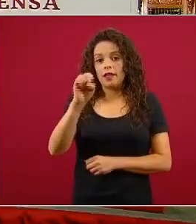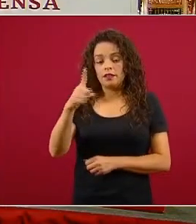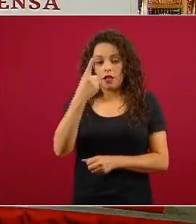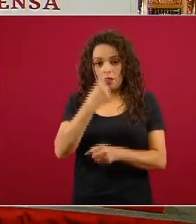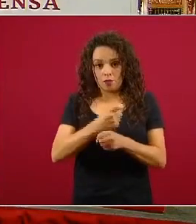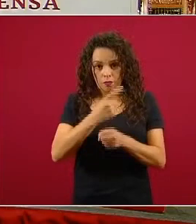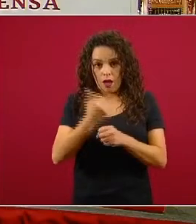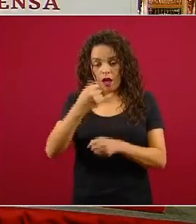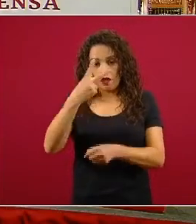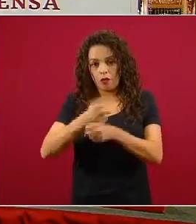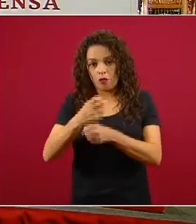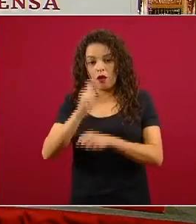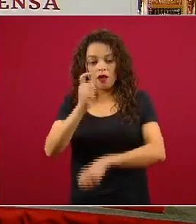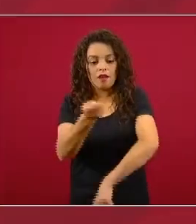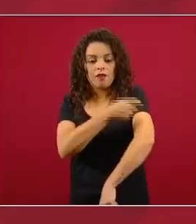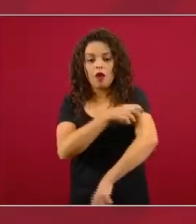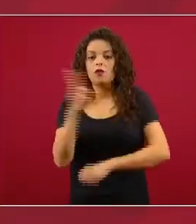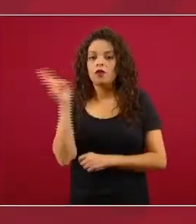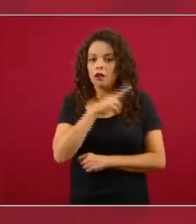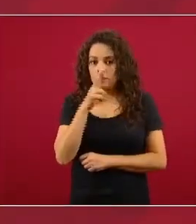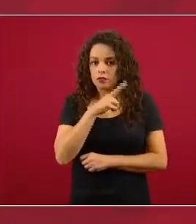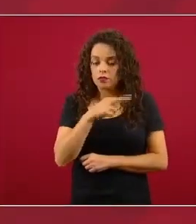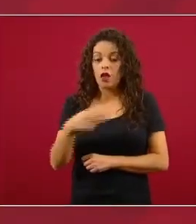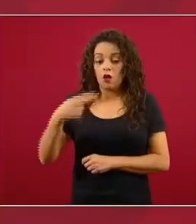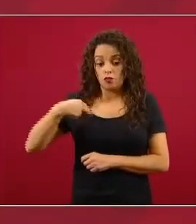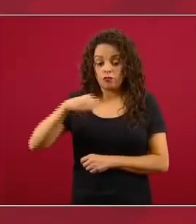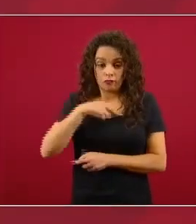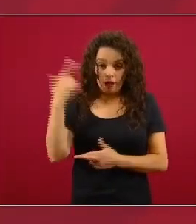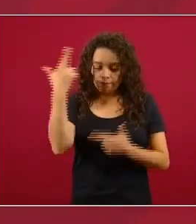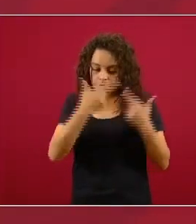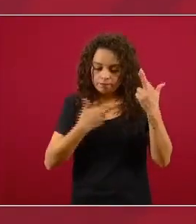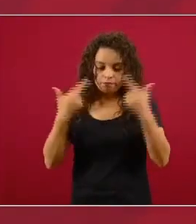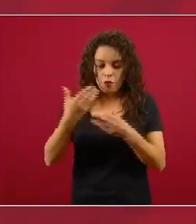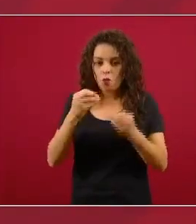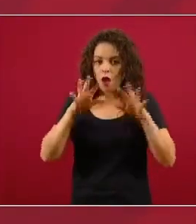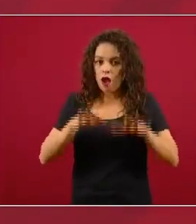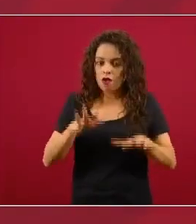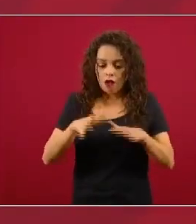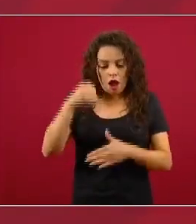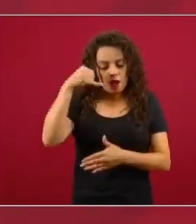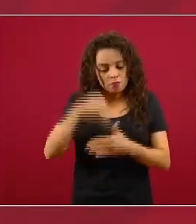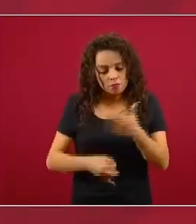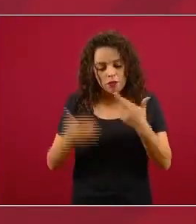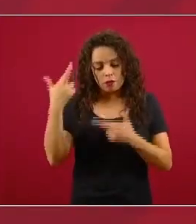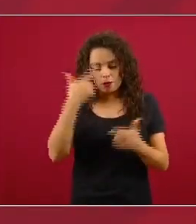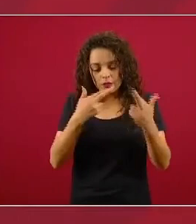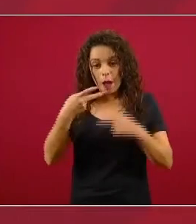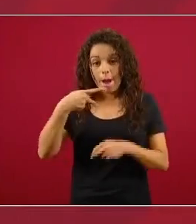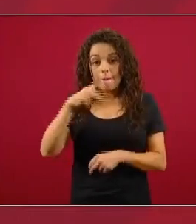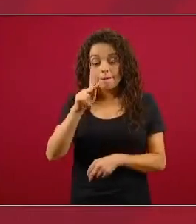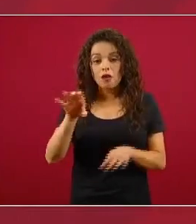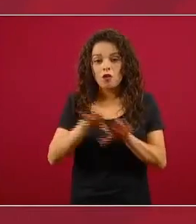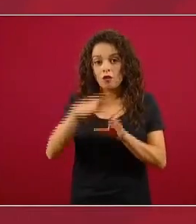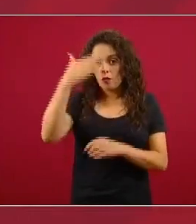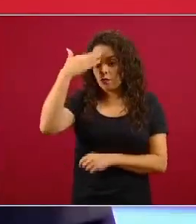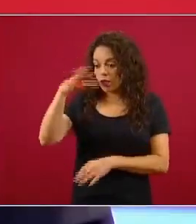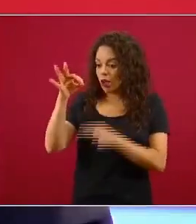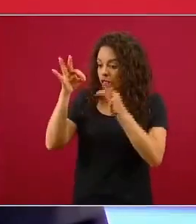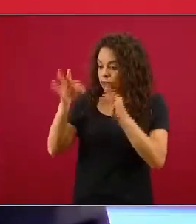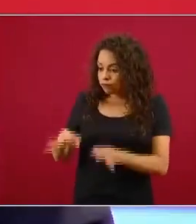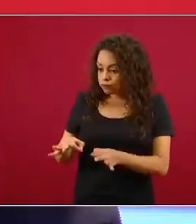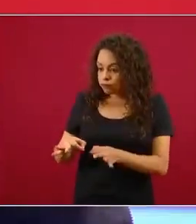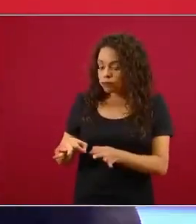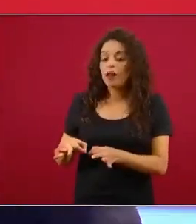rusa. Los vamos a analizar con mucho detenimiento, pero la prueba de fuego está en los ensayos clínicos de la